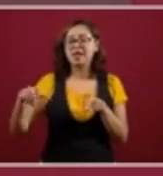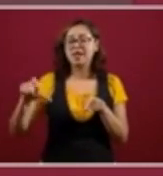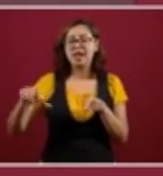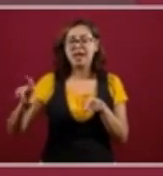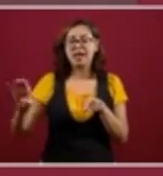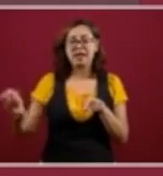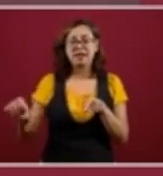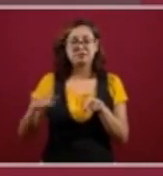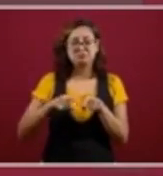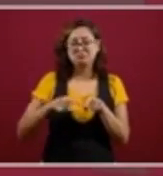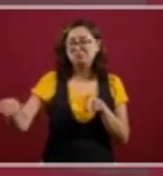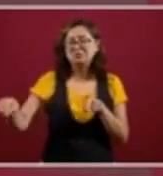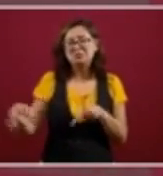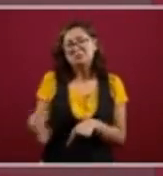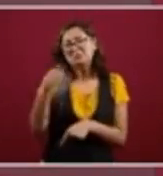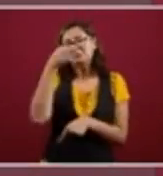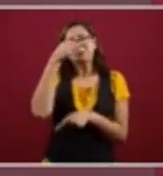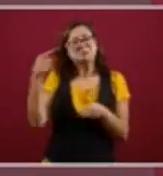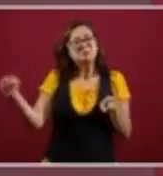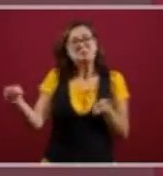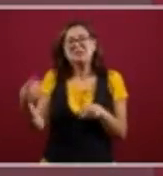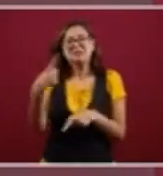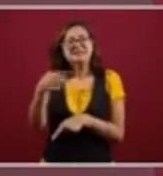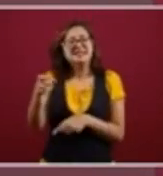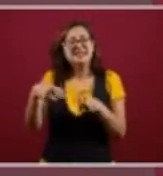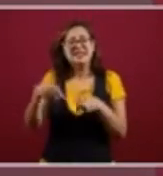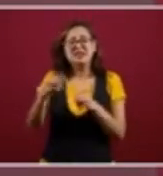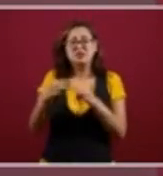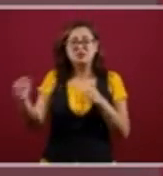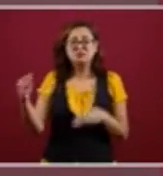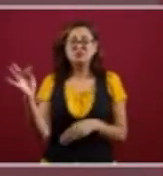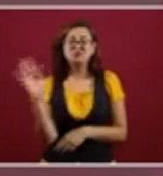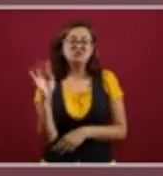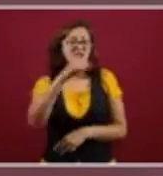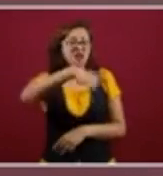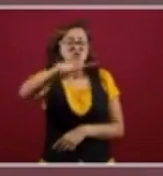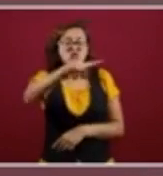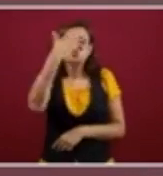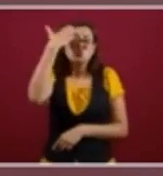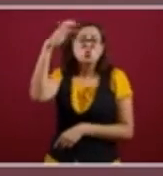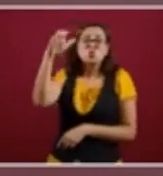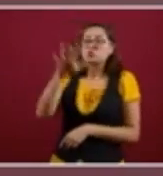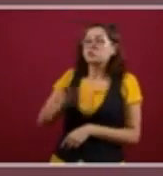Ellos a lo mejor no conocen bien esa zona.